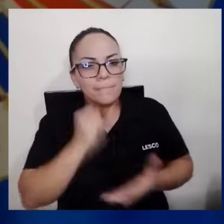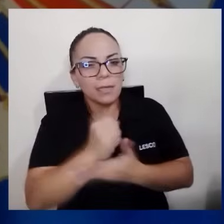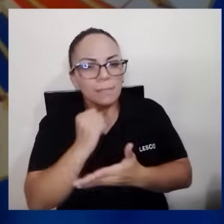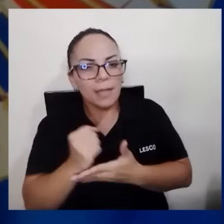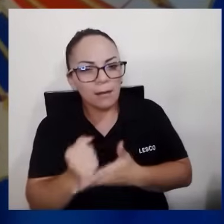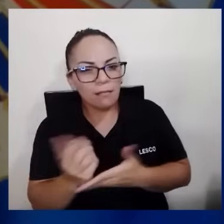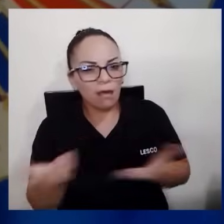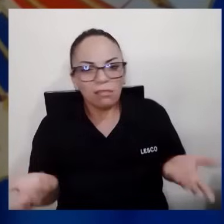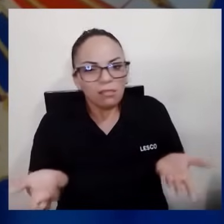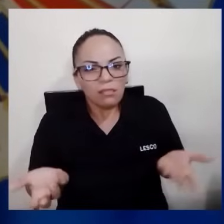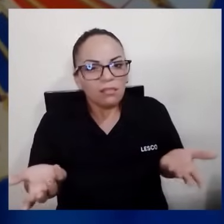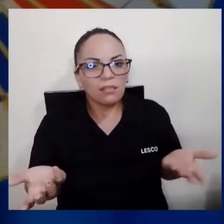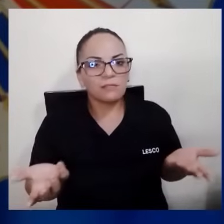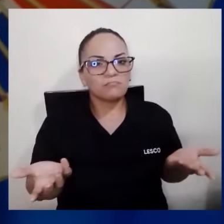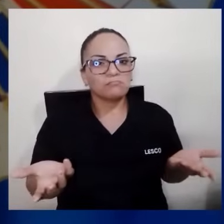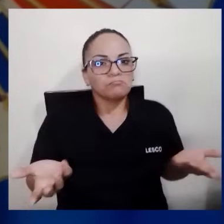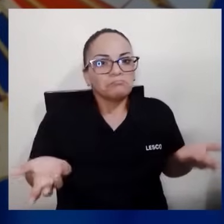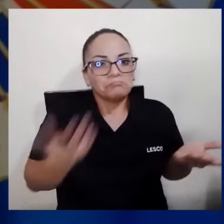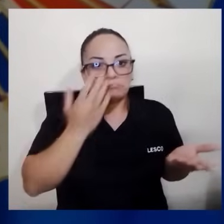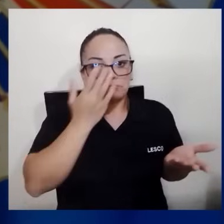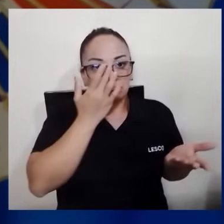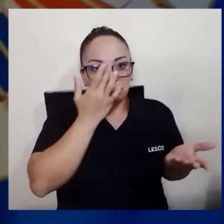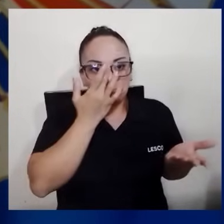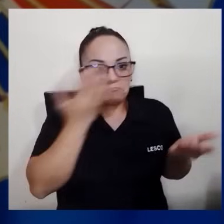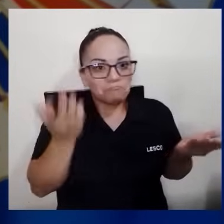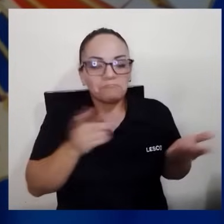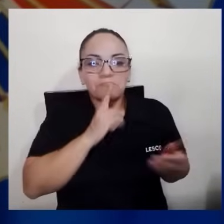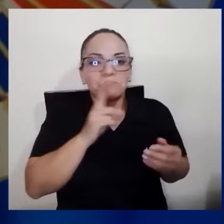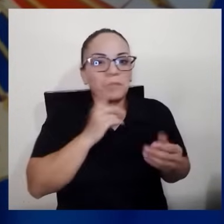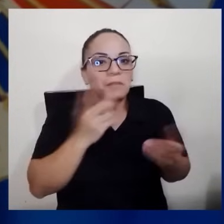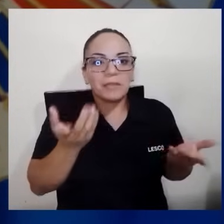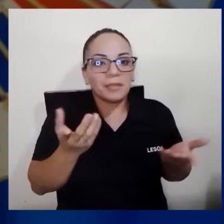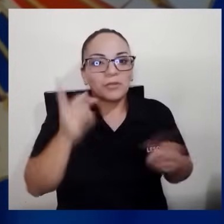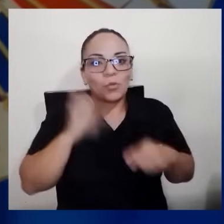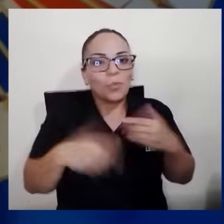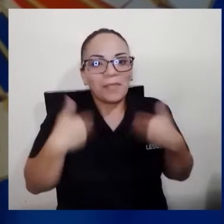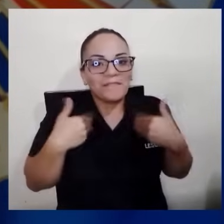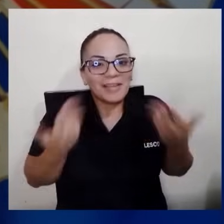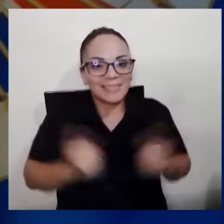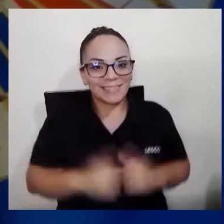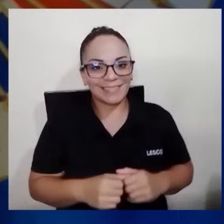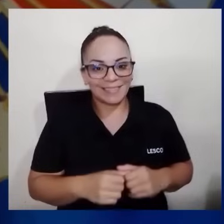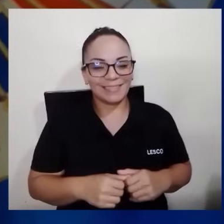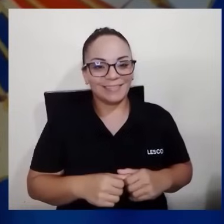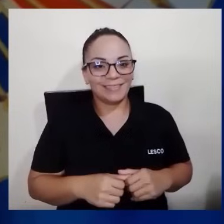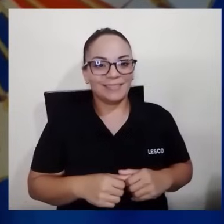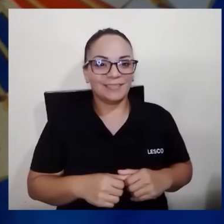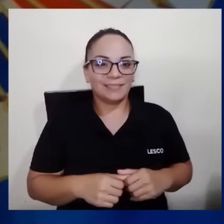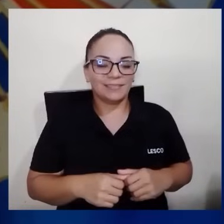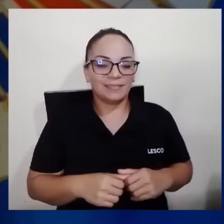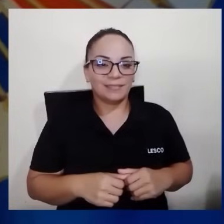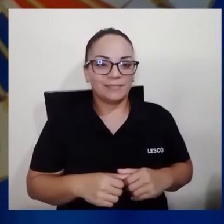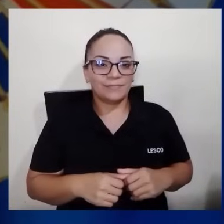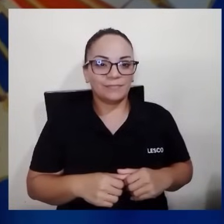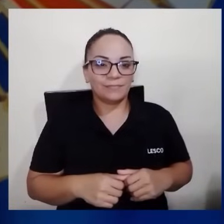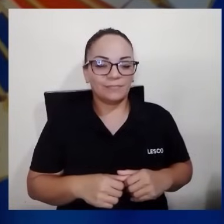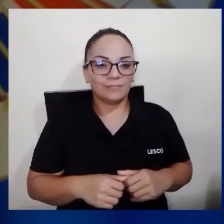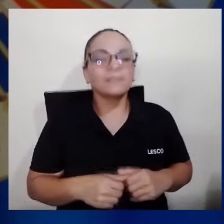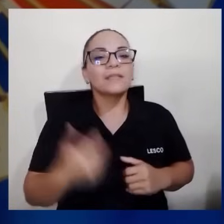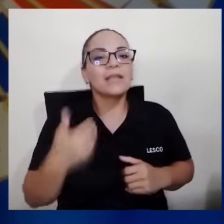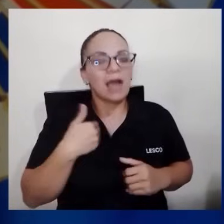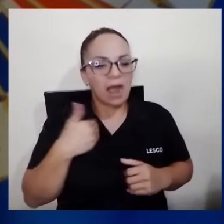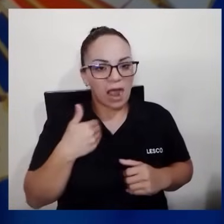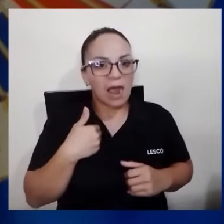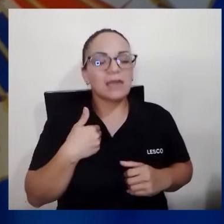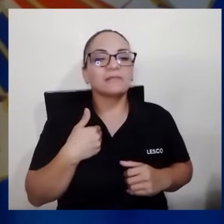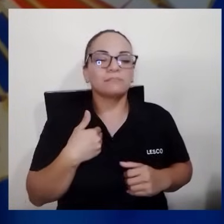no nos hace ni nos puede hacer felices que hay externalidades como diría